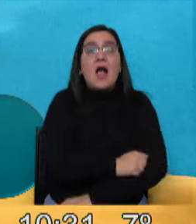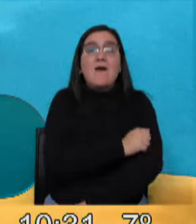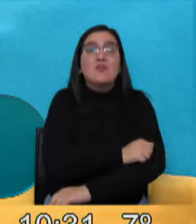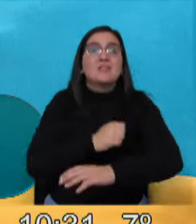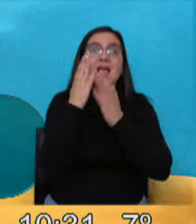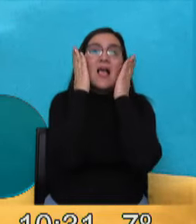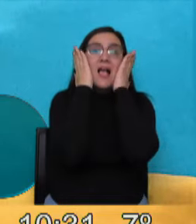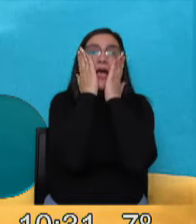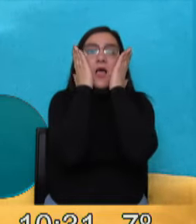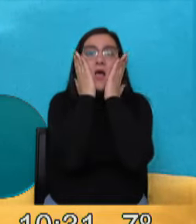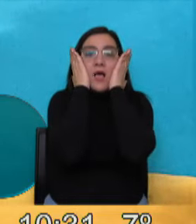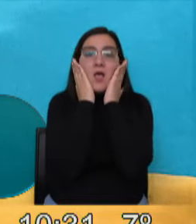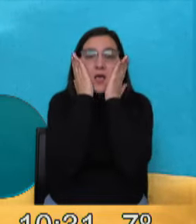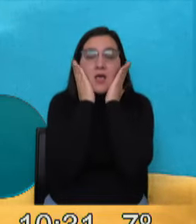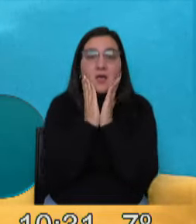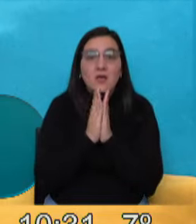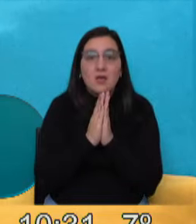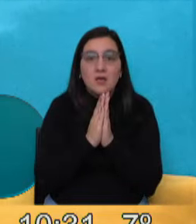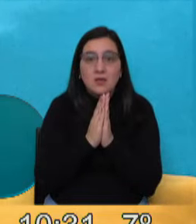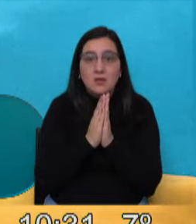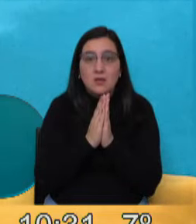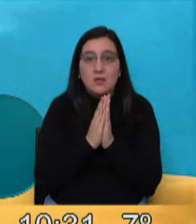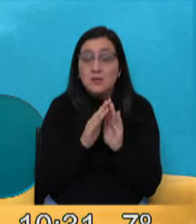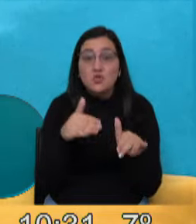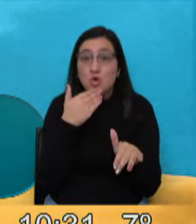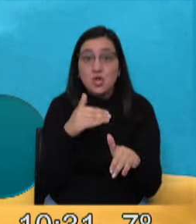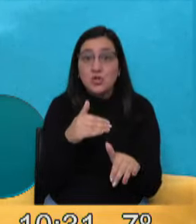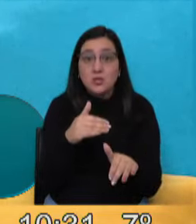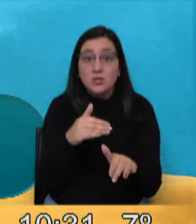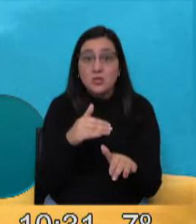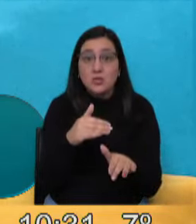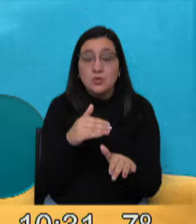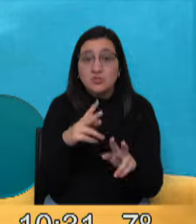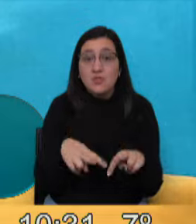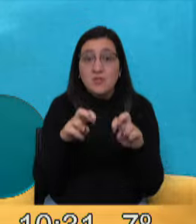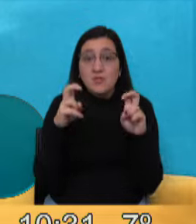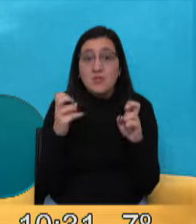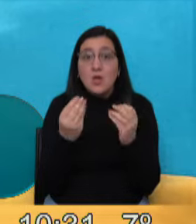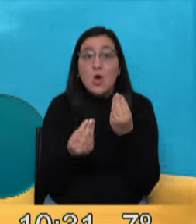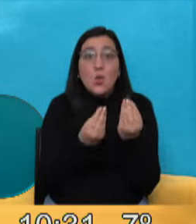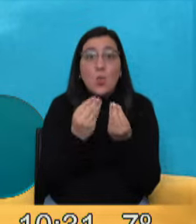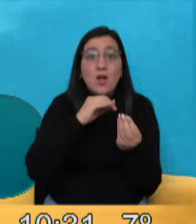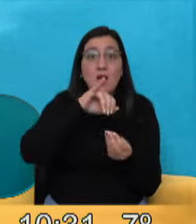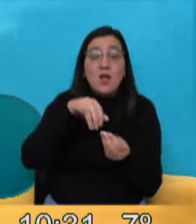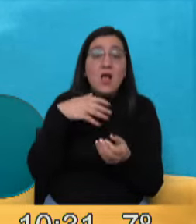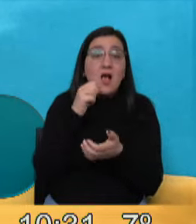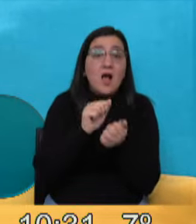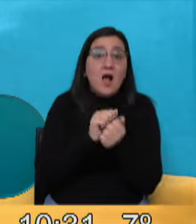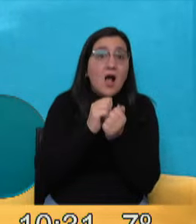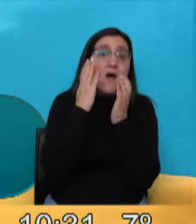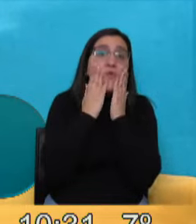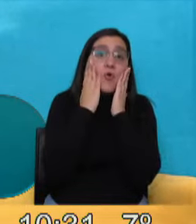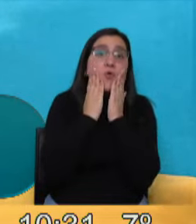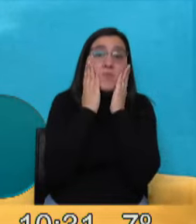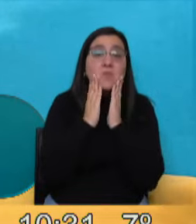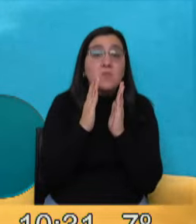cara. ¿Está? Jabones en la cara. Eso no lo entiendo. Lo traté de investigar. ¿Qué jabones son los que en la cara te ayudan?